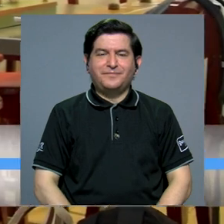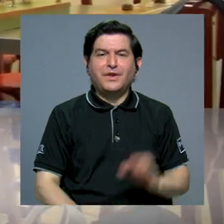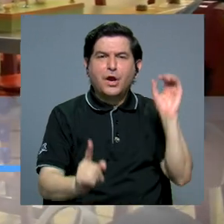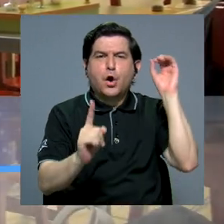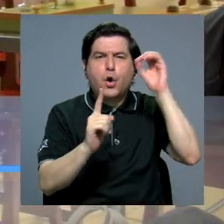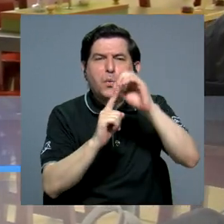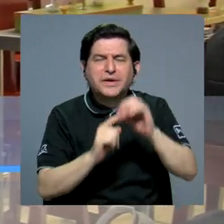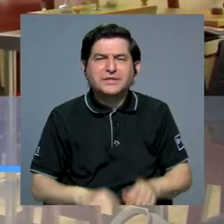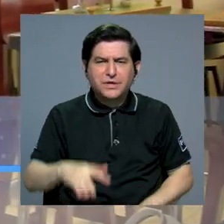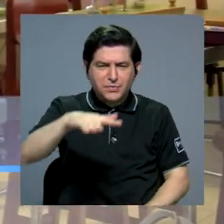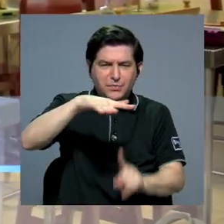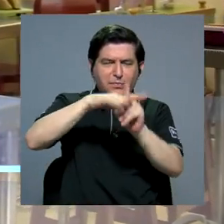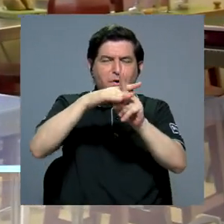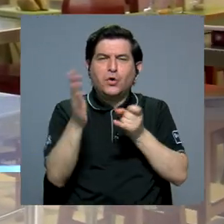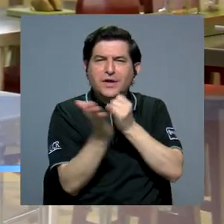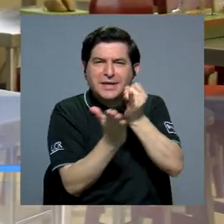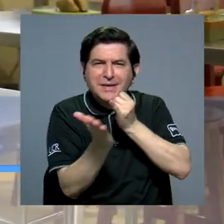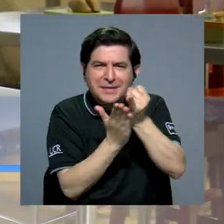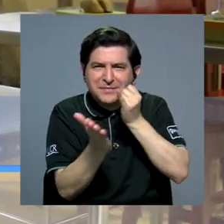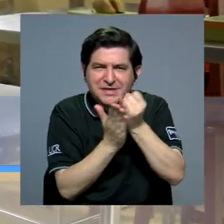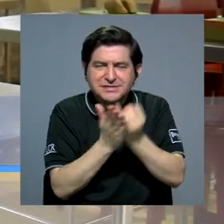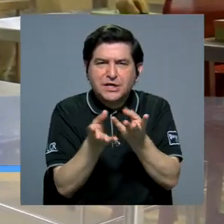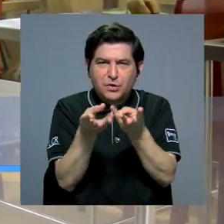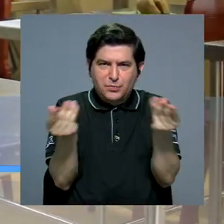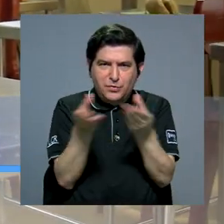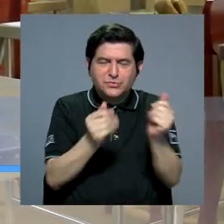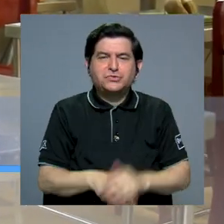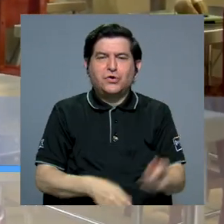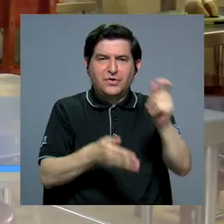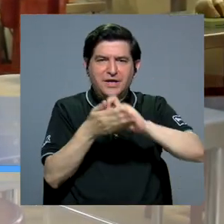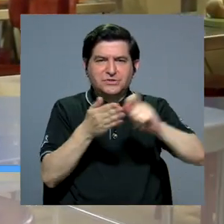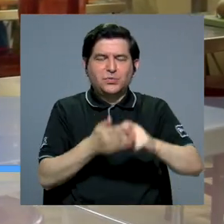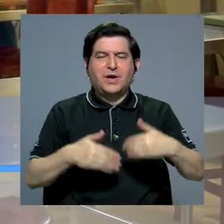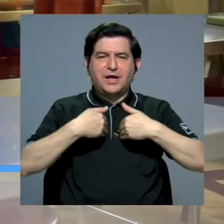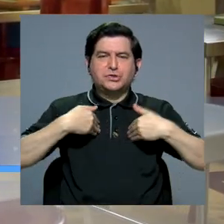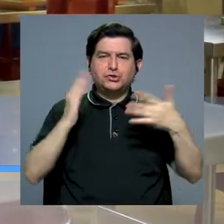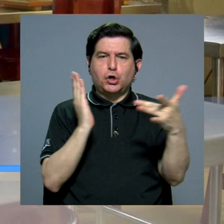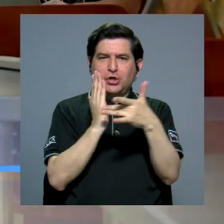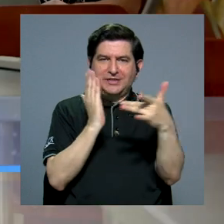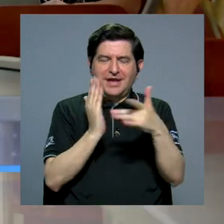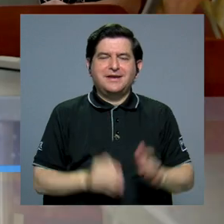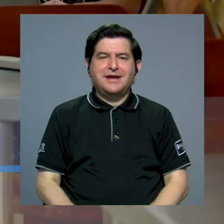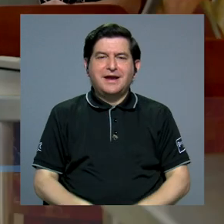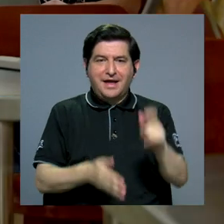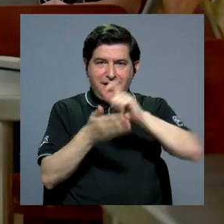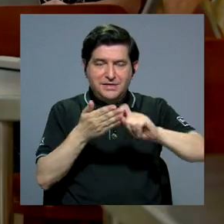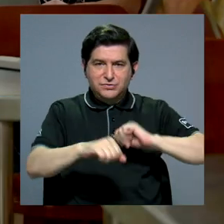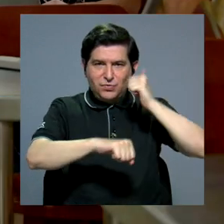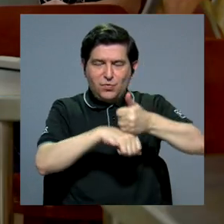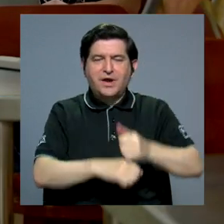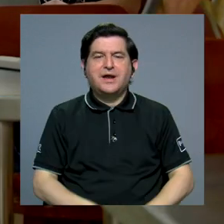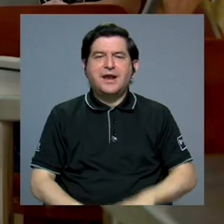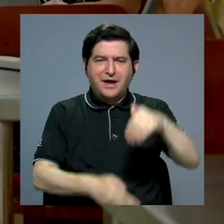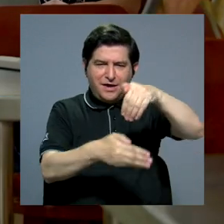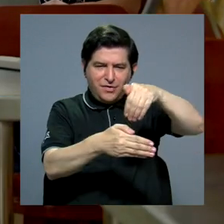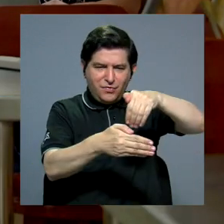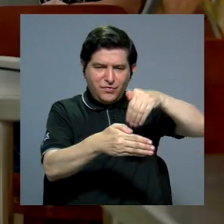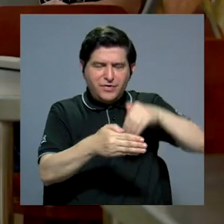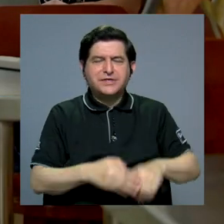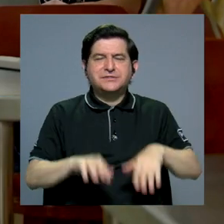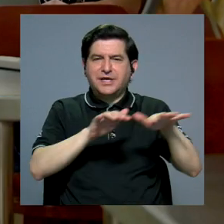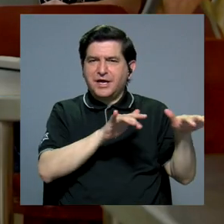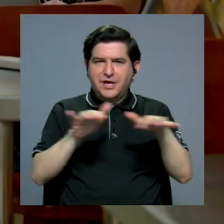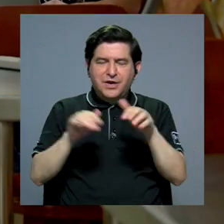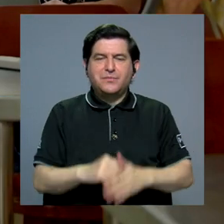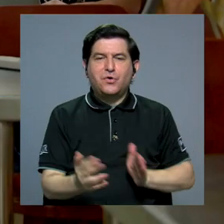con el objetivo de visibilizar las investigaciones generadas en la Escuela de Zootecnia. La escuela creó un acervo académico digital